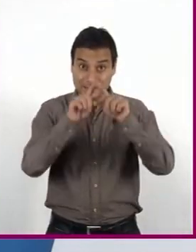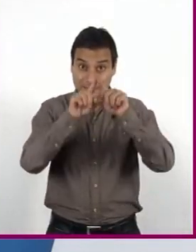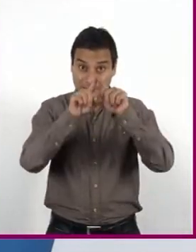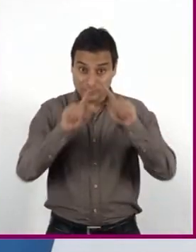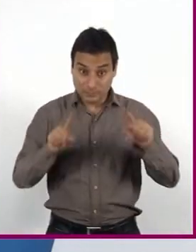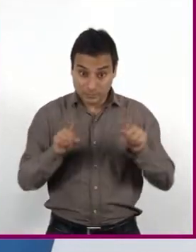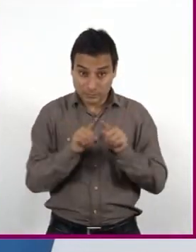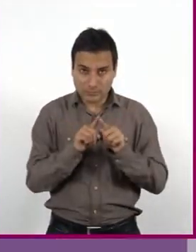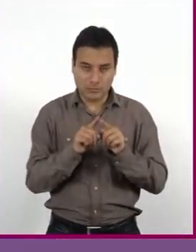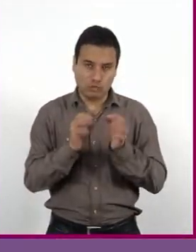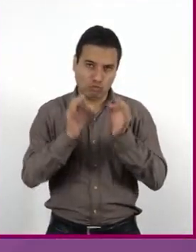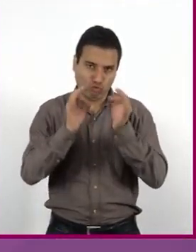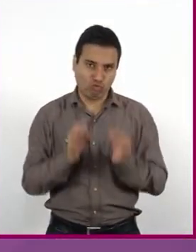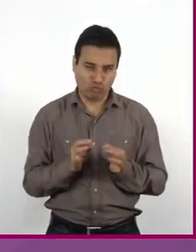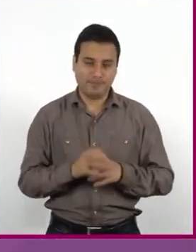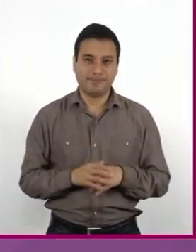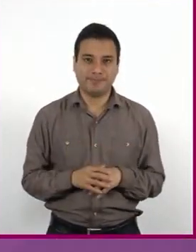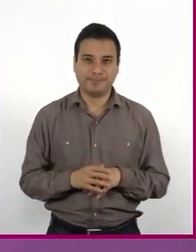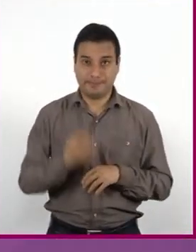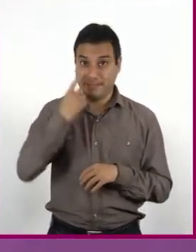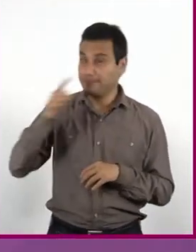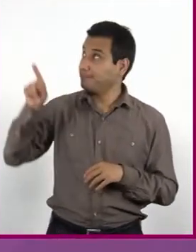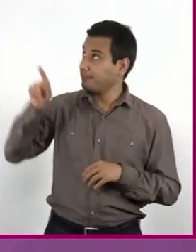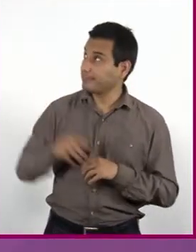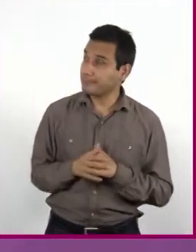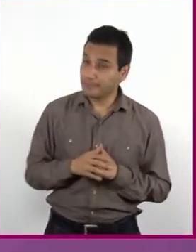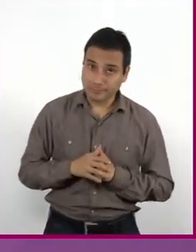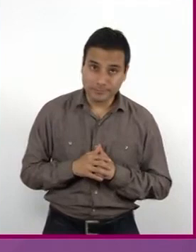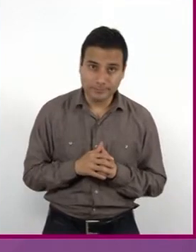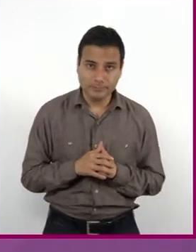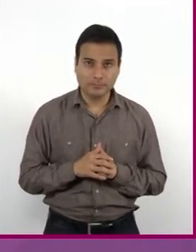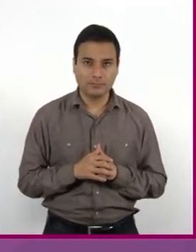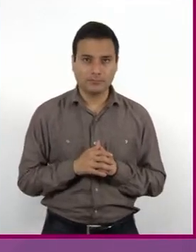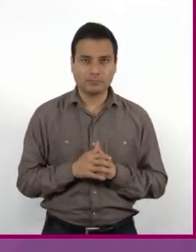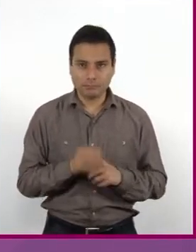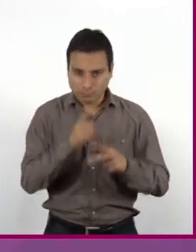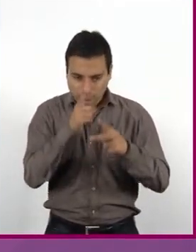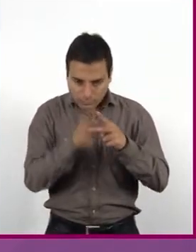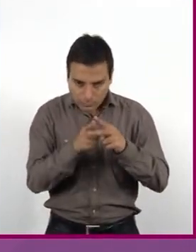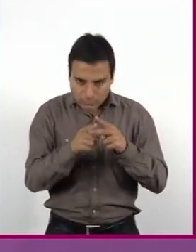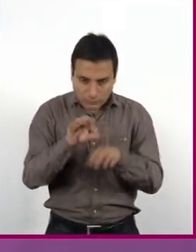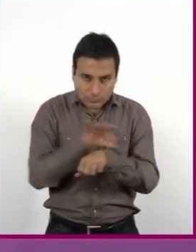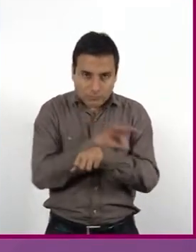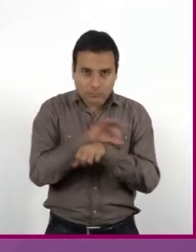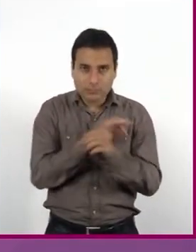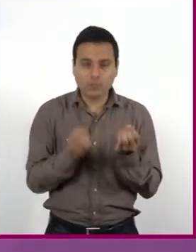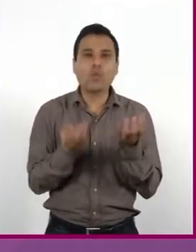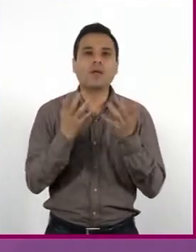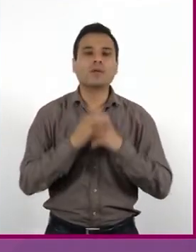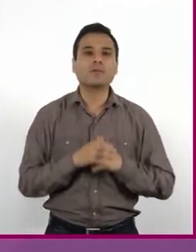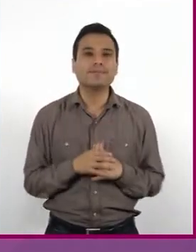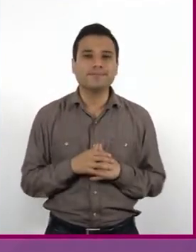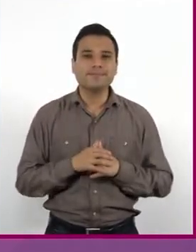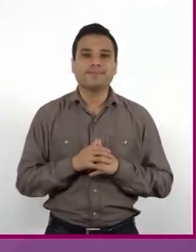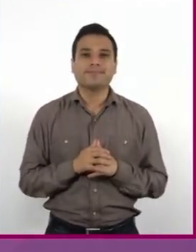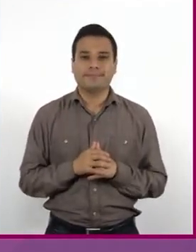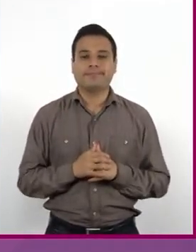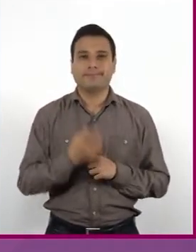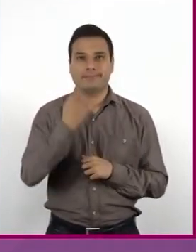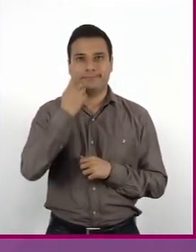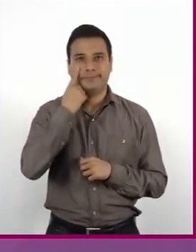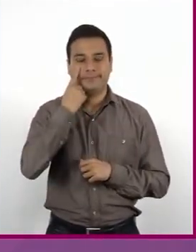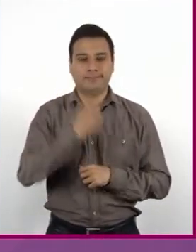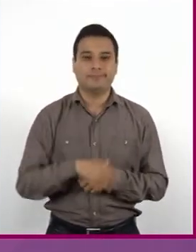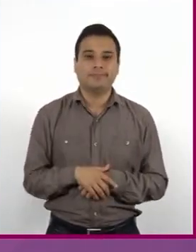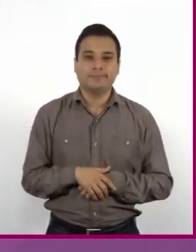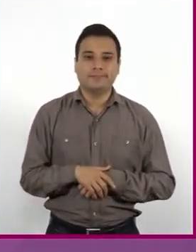son triangulares. Las dimensiones de una nueva caja con base triangular son las